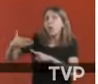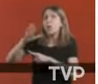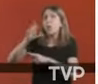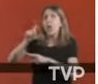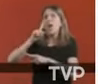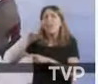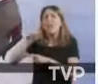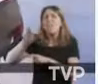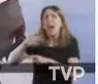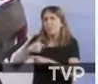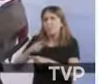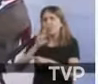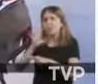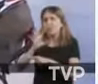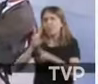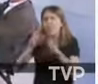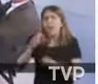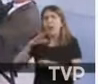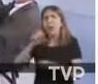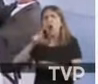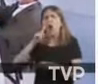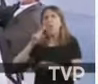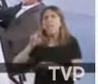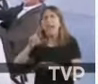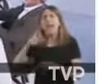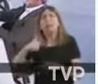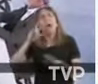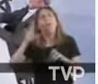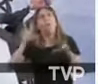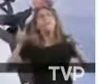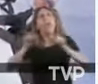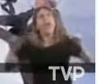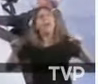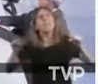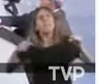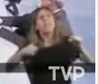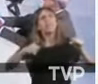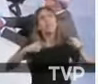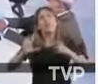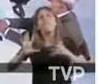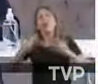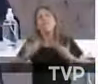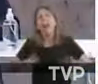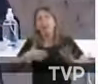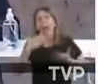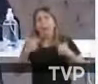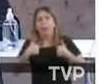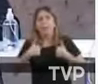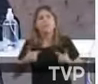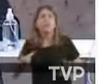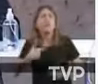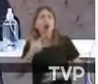conozco acciones contra la deuda, sí una frase de él que yo la había dicho a mi manera porque no me acuerdo literalmente, dijo,